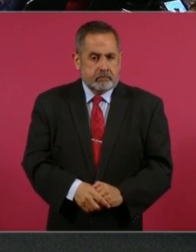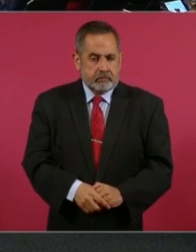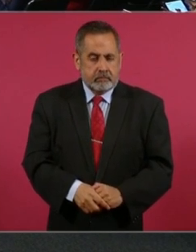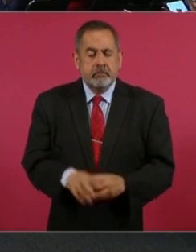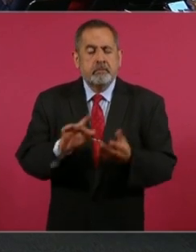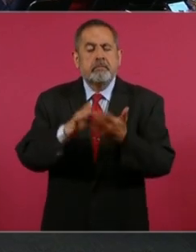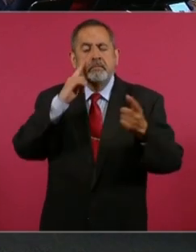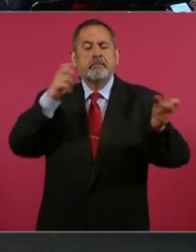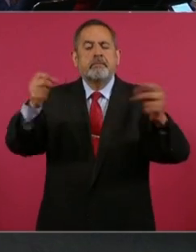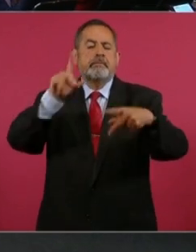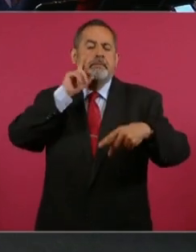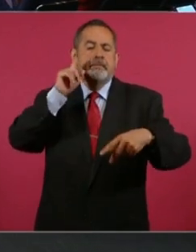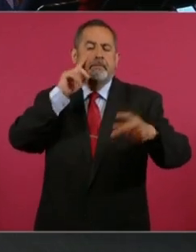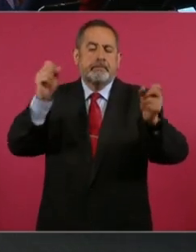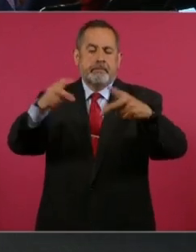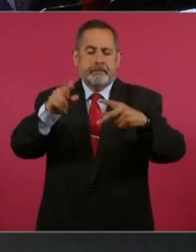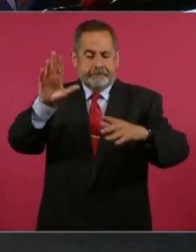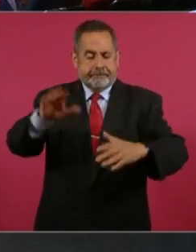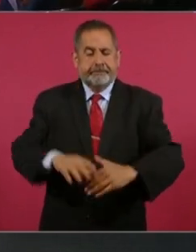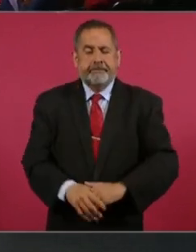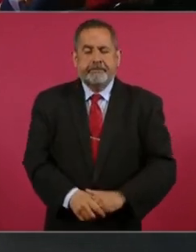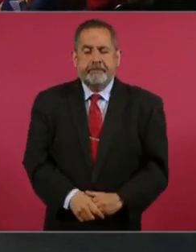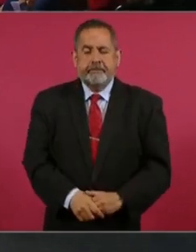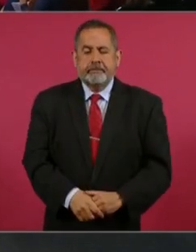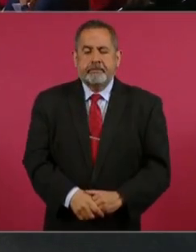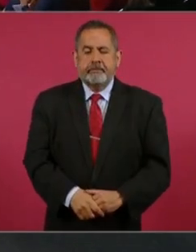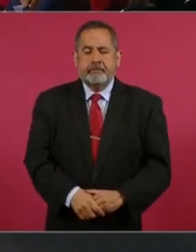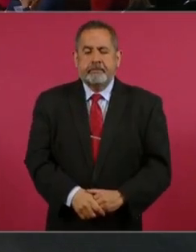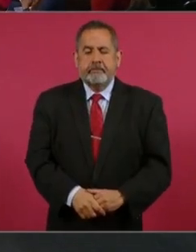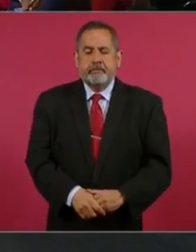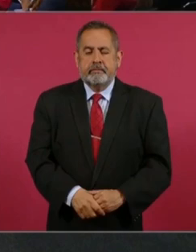Muy bien, nos vemos mañana.